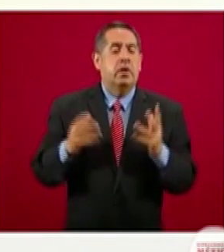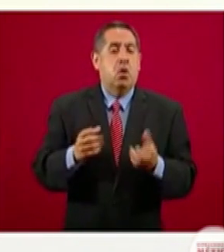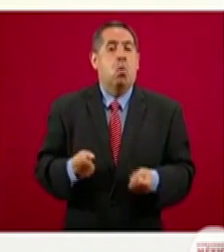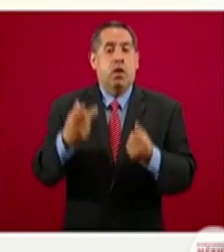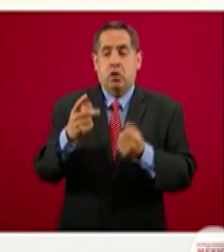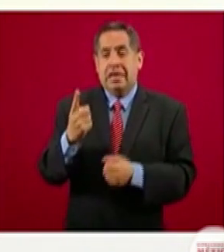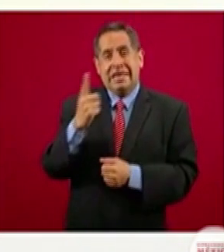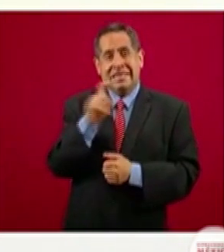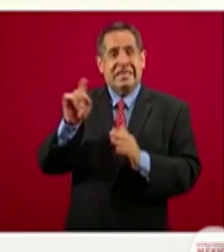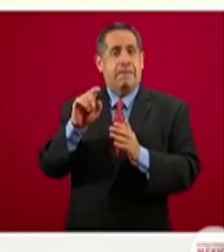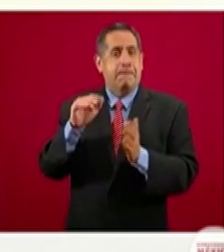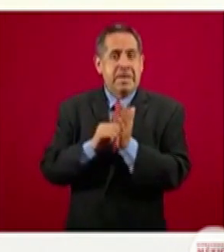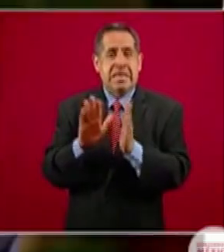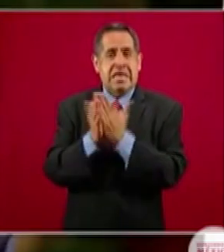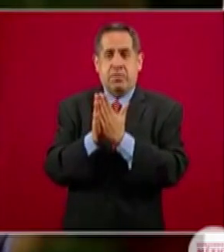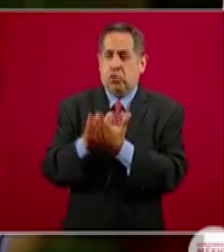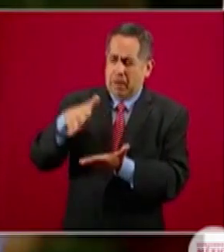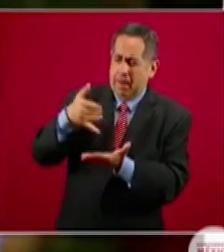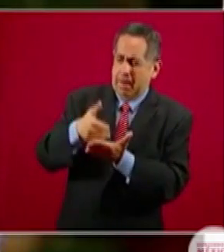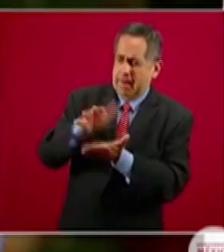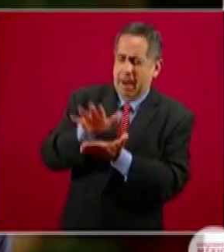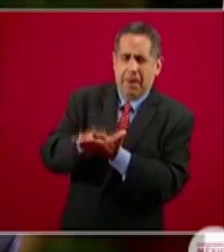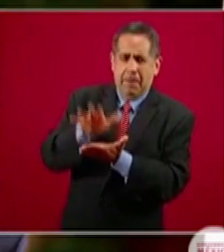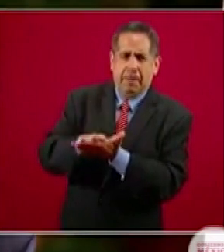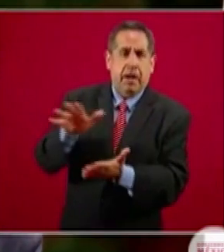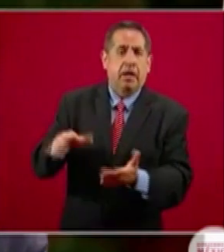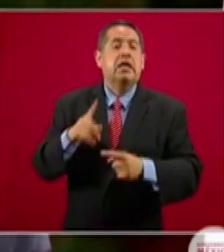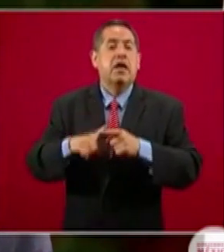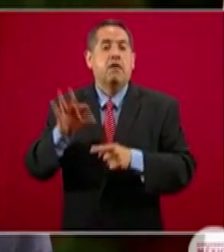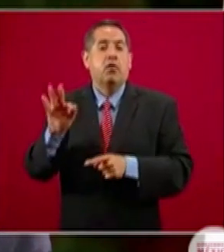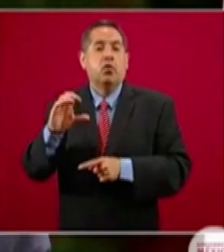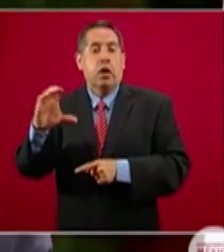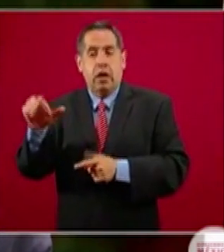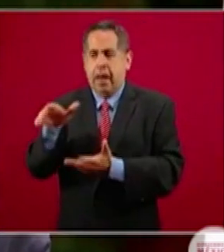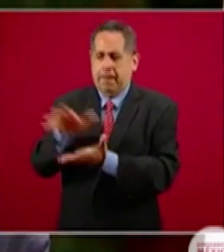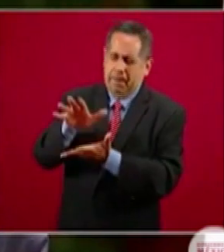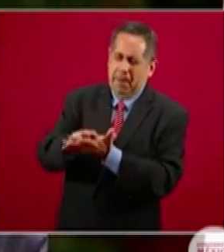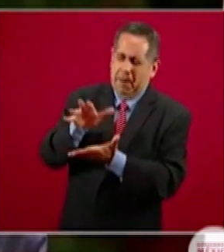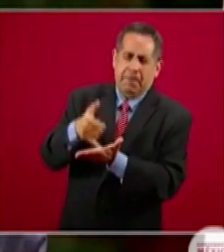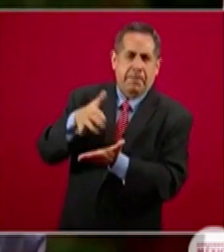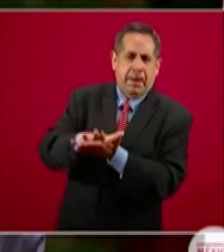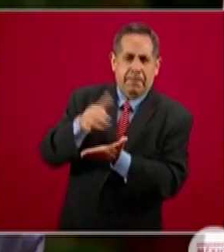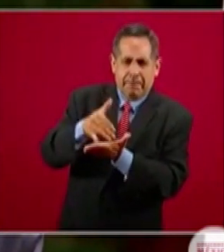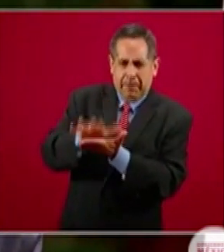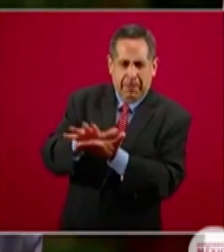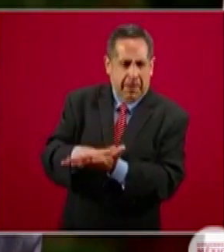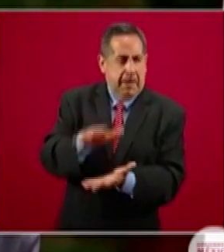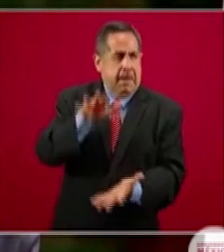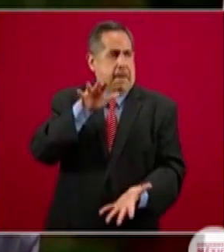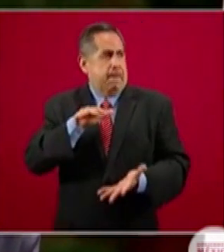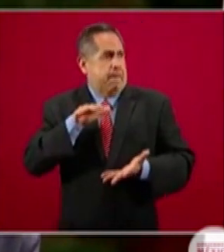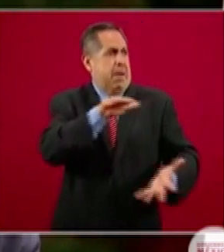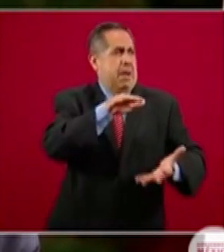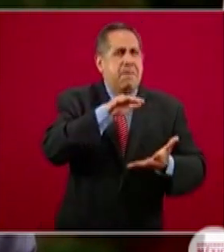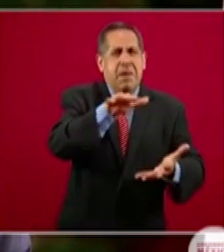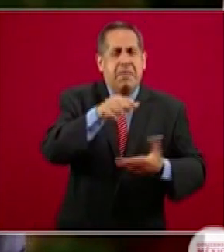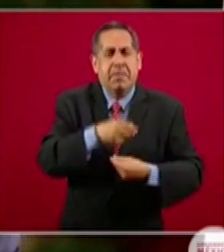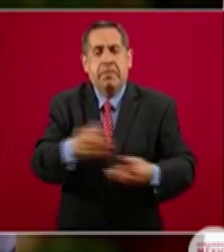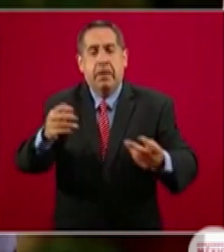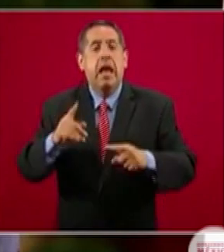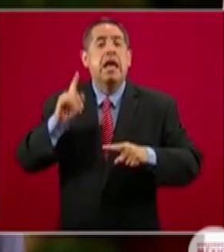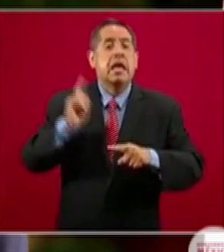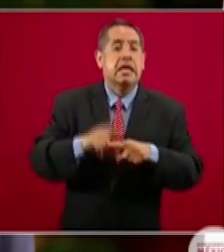mil ejemplares producidos por el Fondo de Cultura Económica y financiados por el Instituto para Devolver